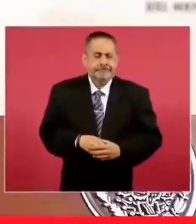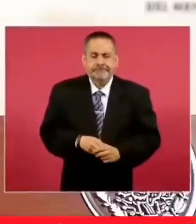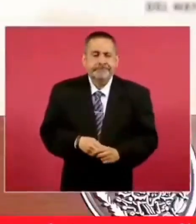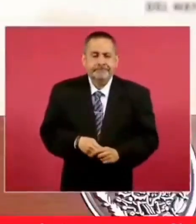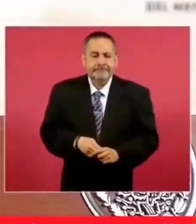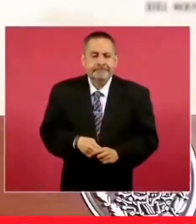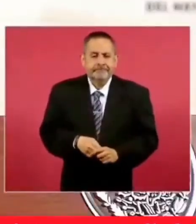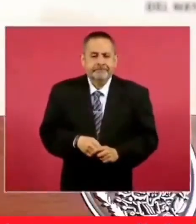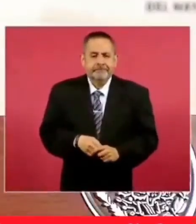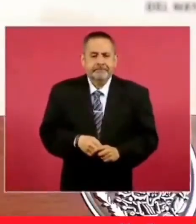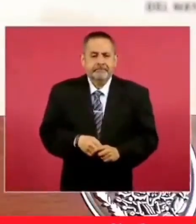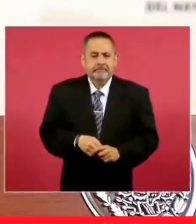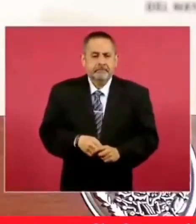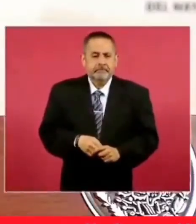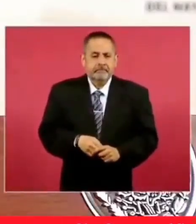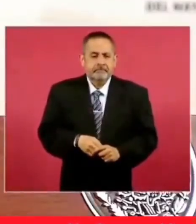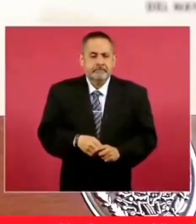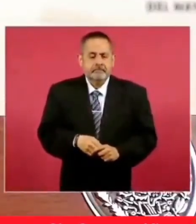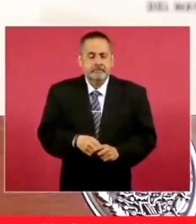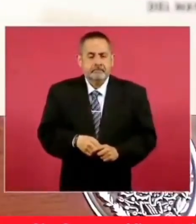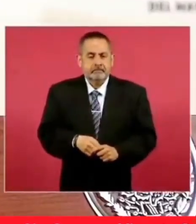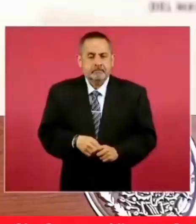utilizando a